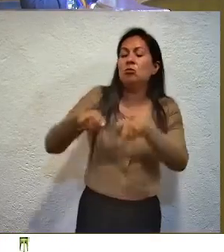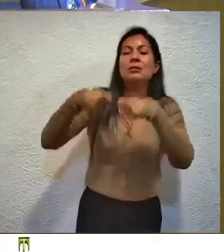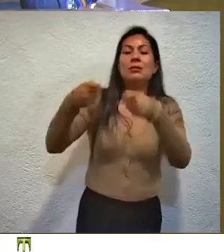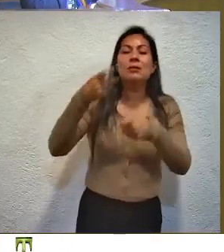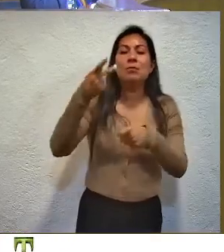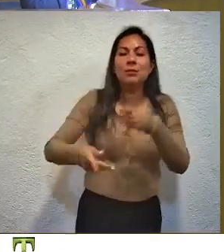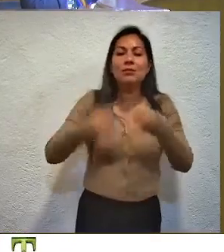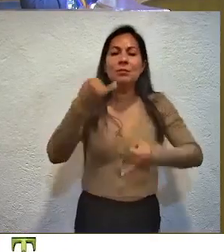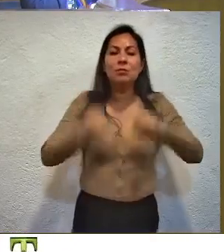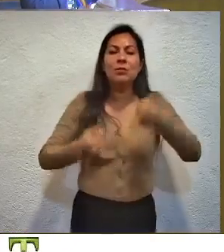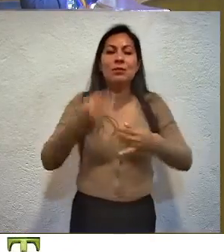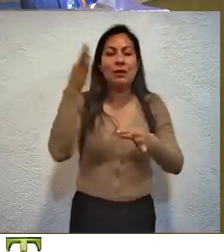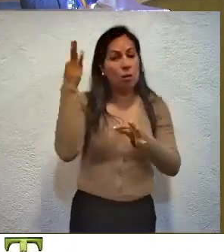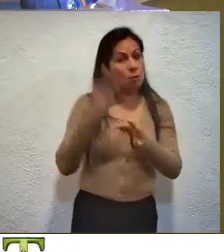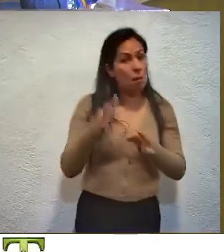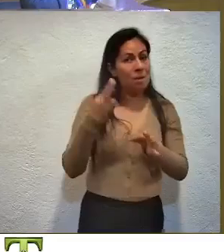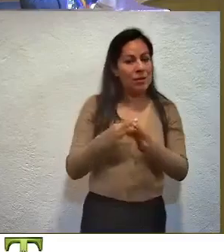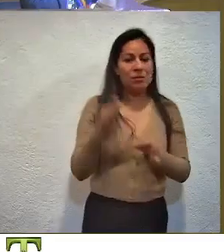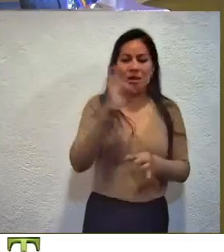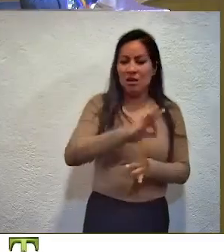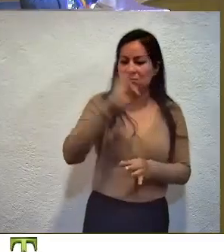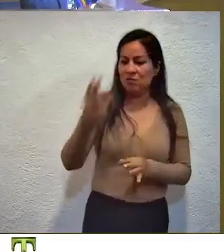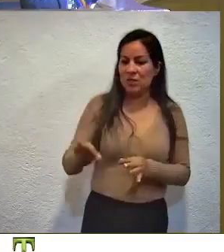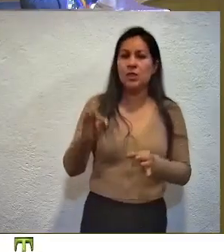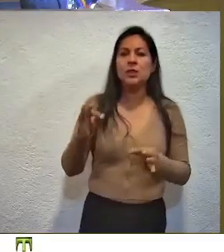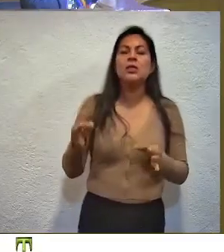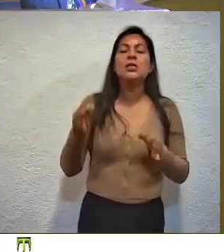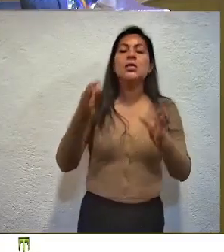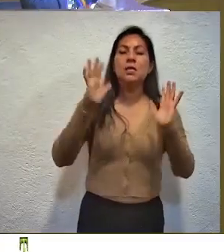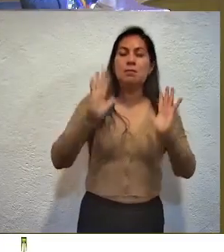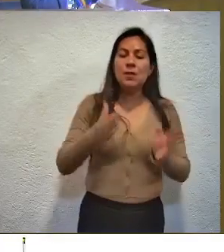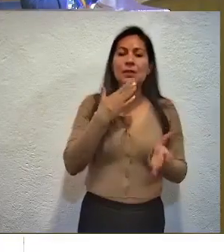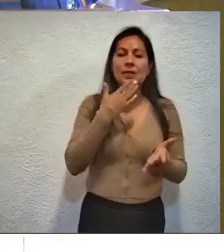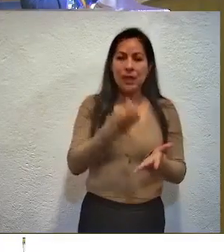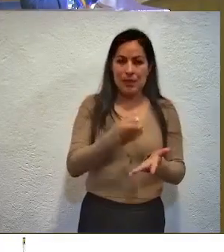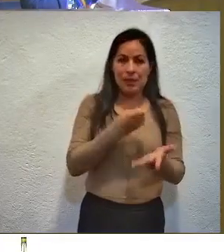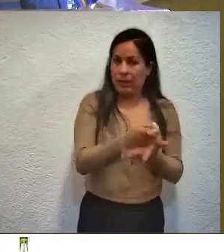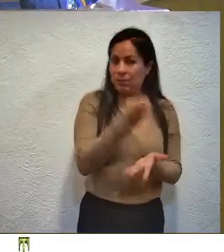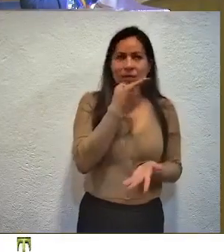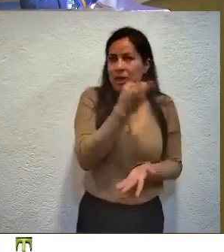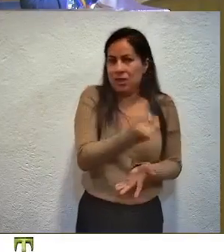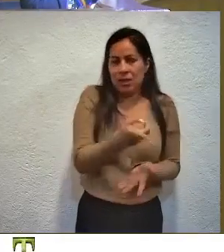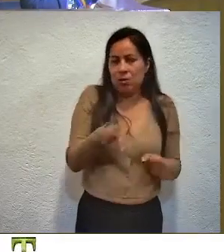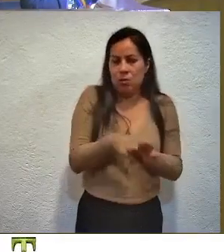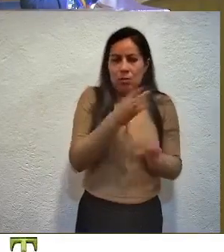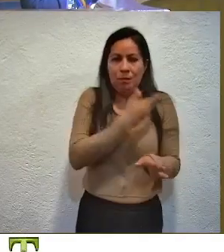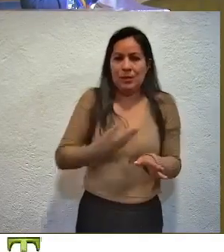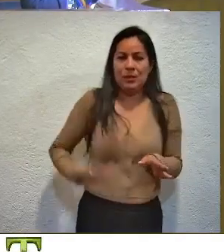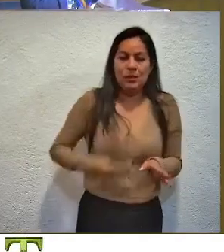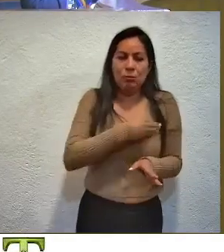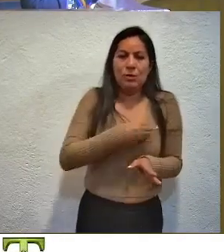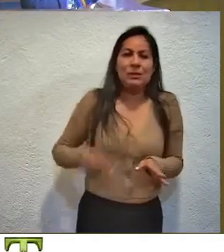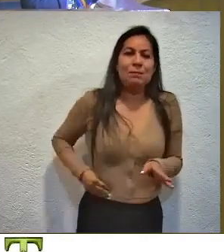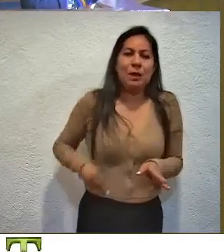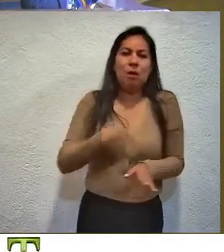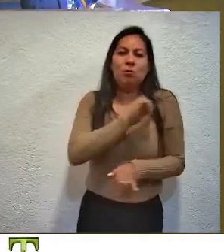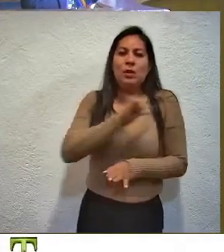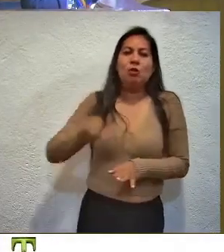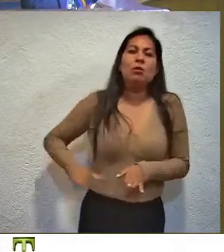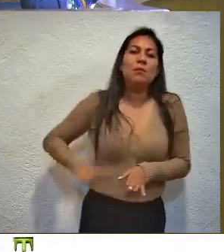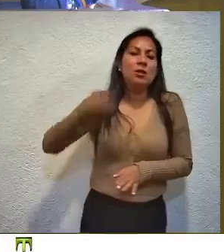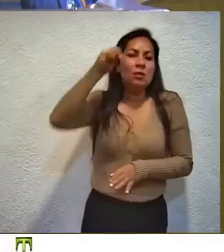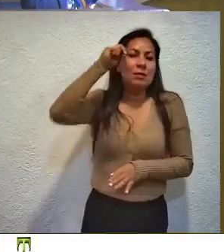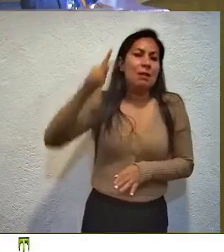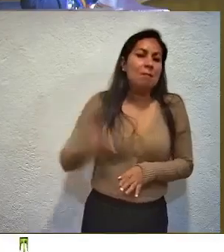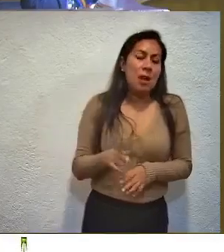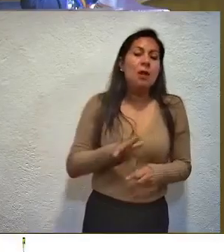este tribunal sean cumplidas en los términos y plazos originalmente fijados, tanto al presidente municipal como al ayuntamiento de Tlapa,